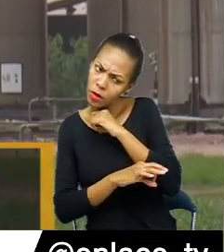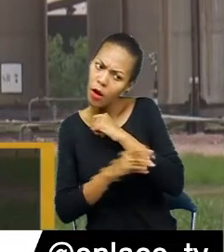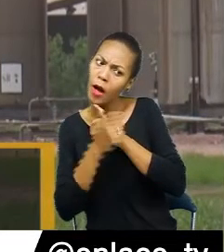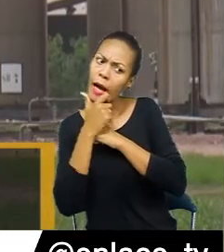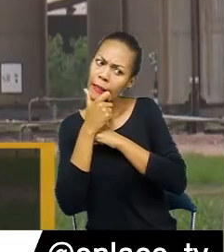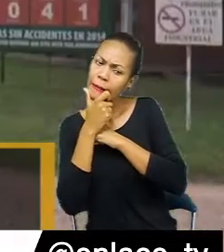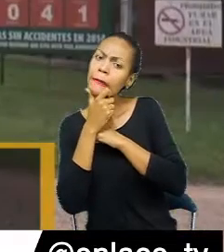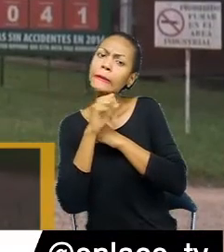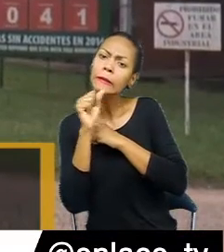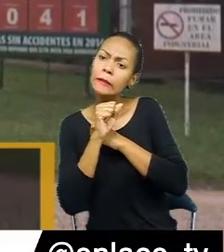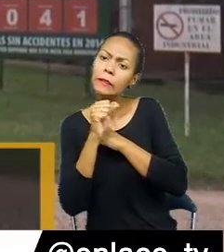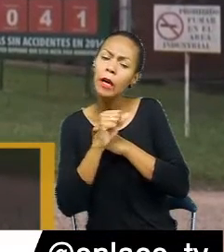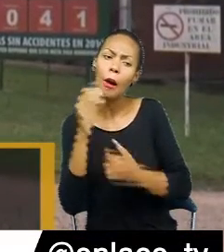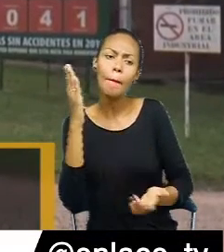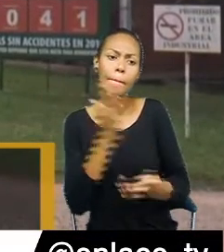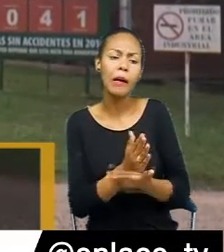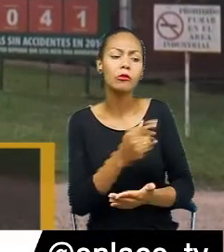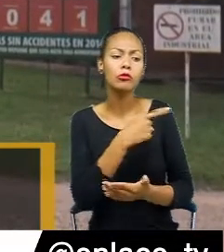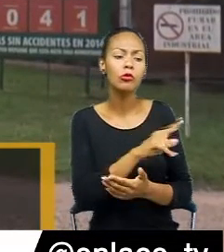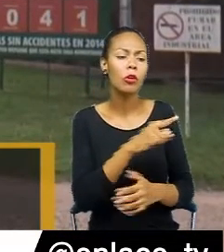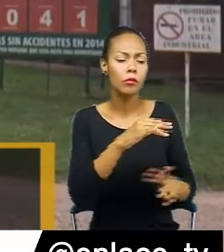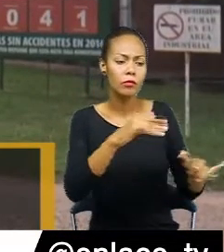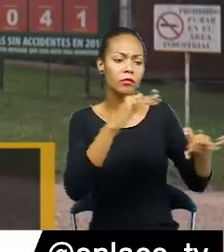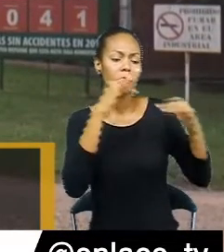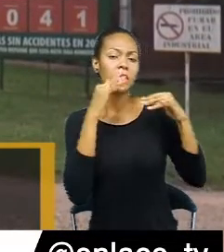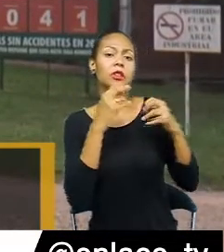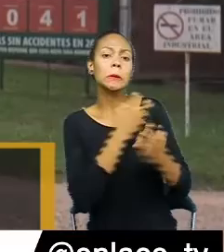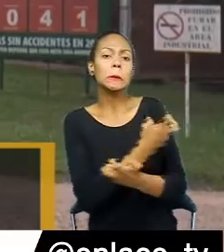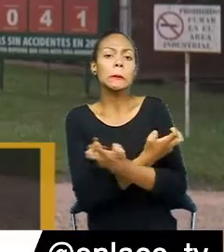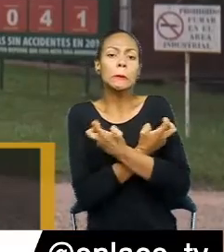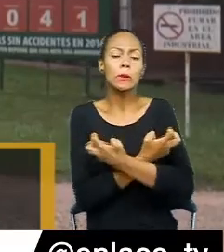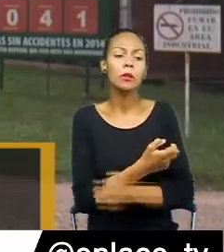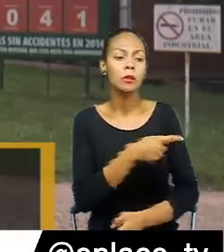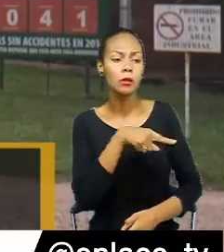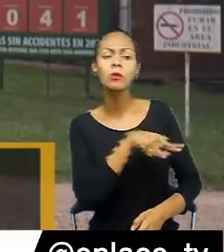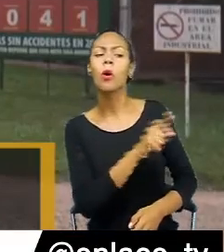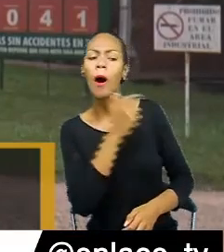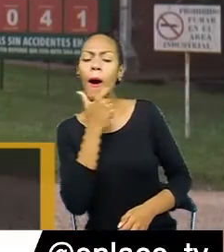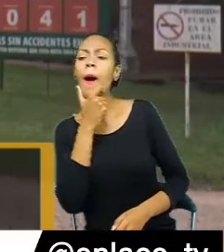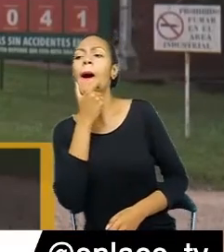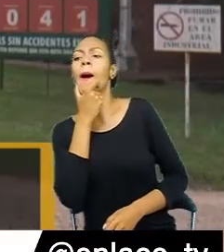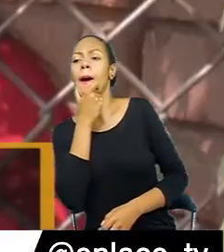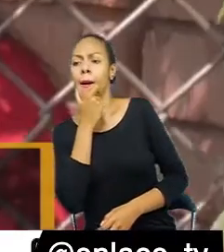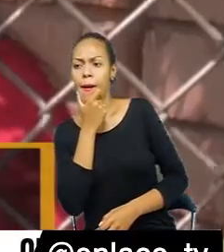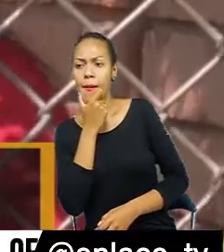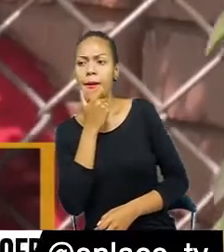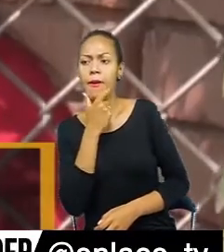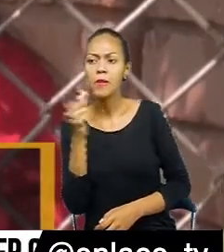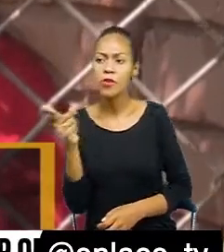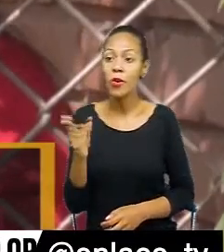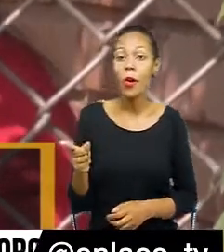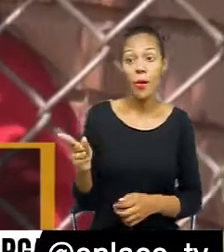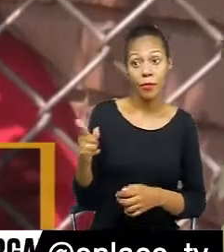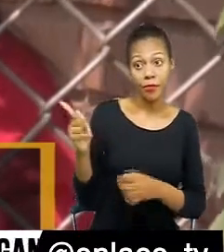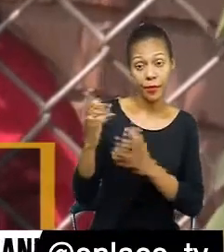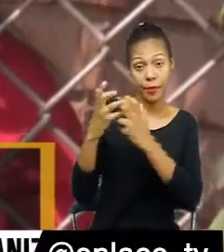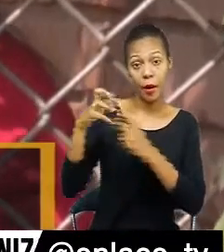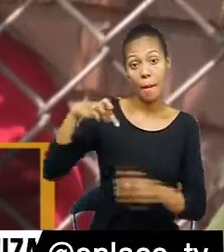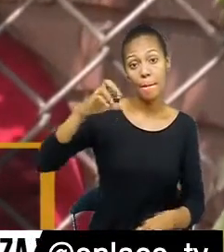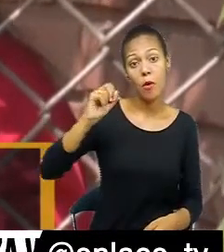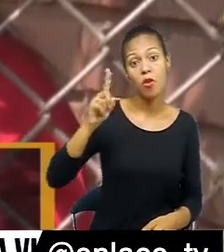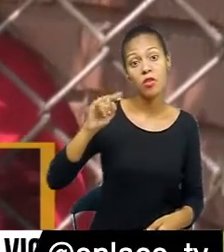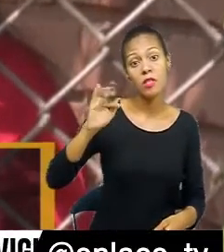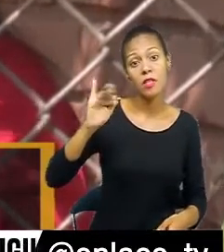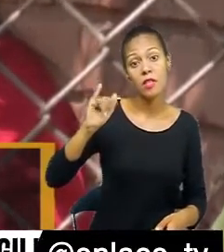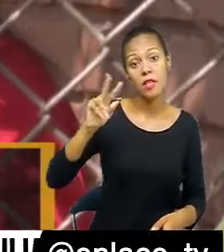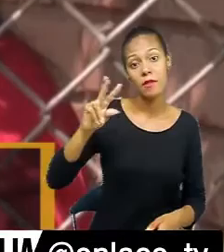envenenamiento accidental, ¿sí? Ya ellos dieron la calificación, le pasaron la cuenta a positiva dijo que no se hacía cargo porque yo no estaba afiliada en